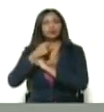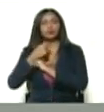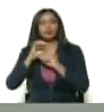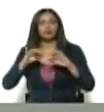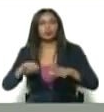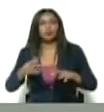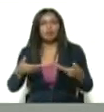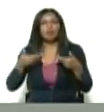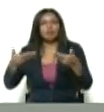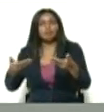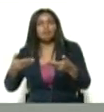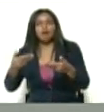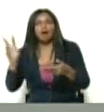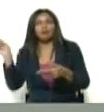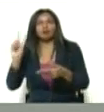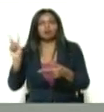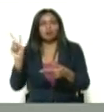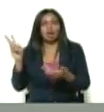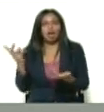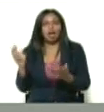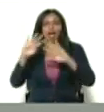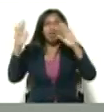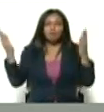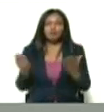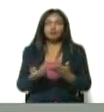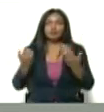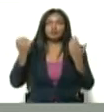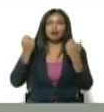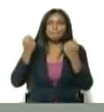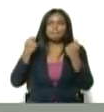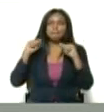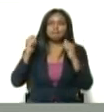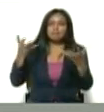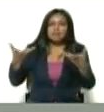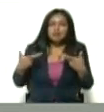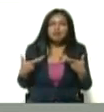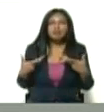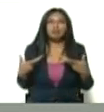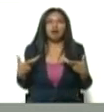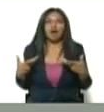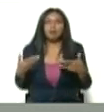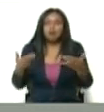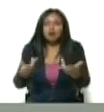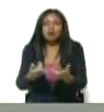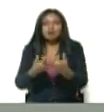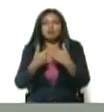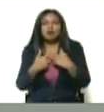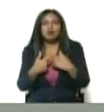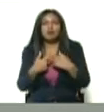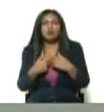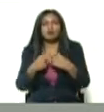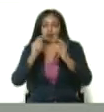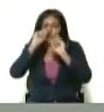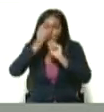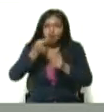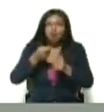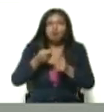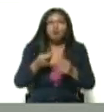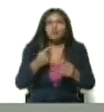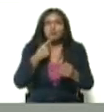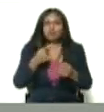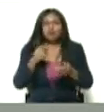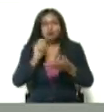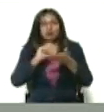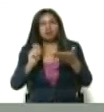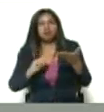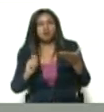este ofrecimiento. El mundo no está preparado para la generosidad. El mundo occidental, el mundo capitalista, no reconoce, me dice un amigo escritor